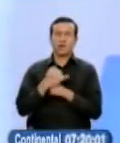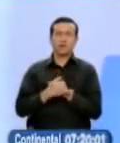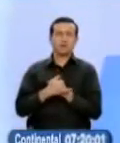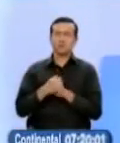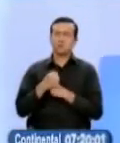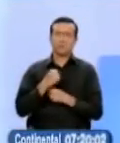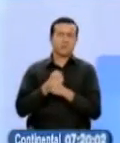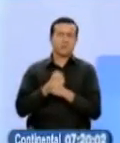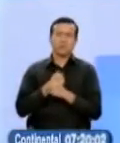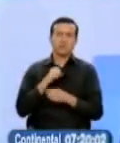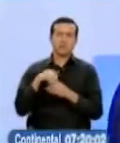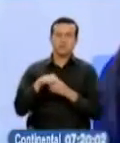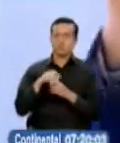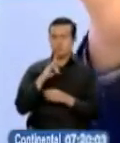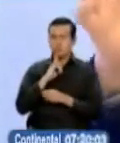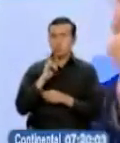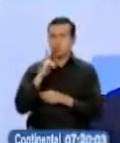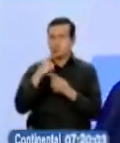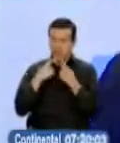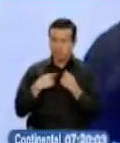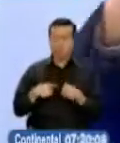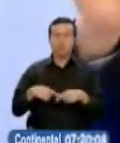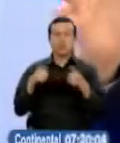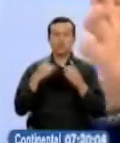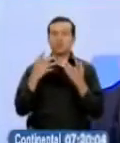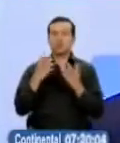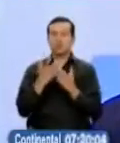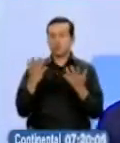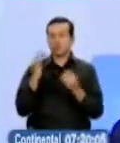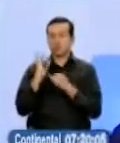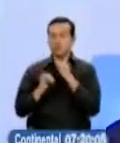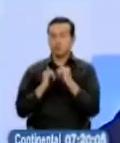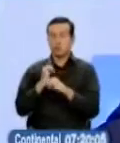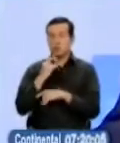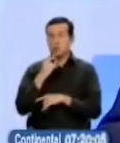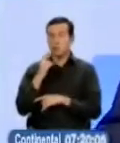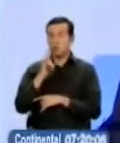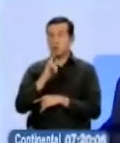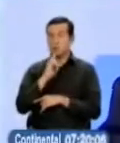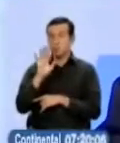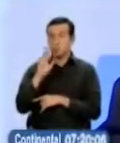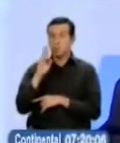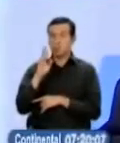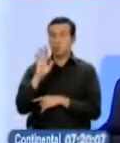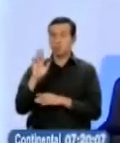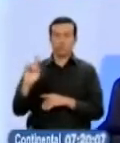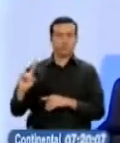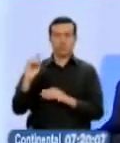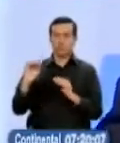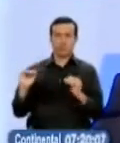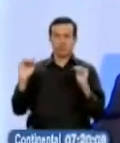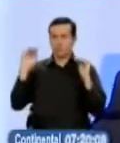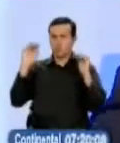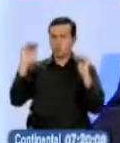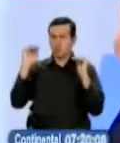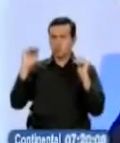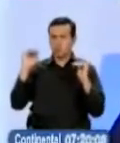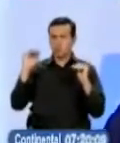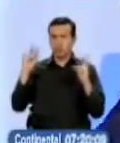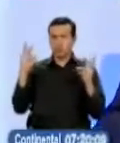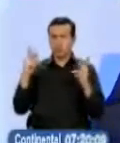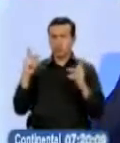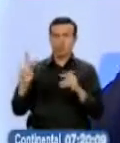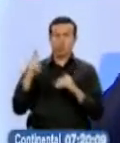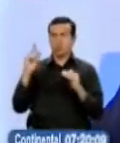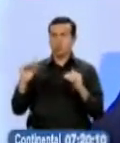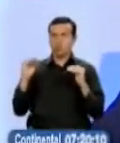este sentido, por ello reclama este contexto internacional en que los Estados Unidos ha perdido su hegemonía. Es decir, no es una política para perder